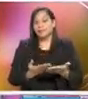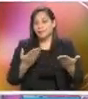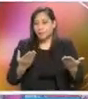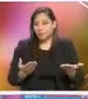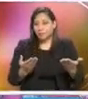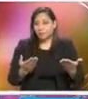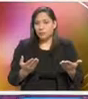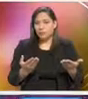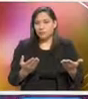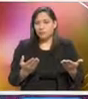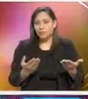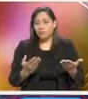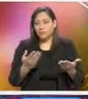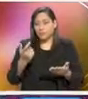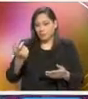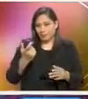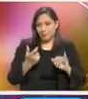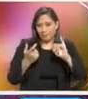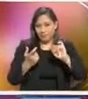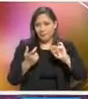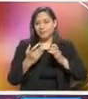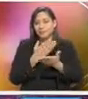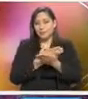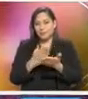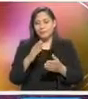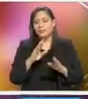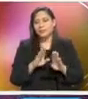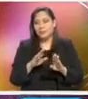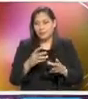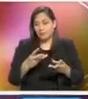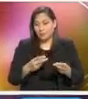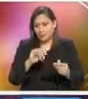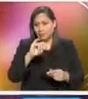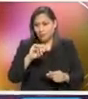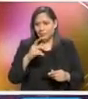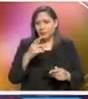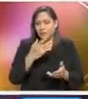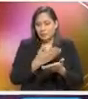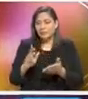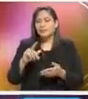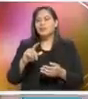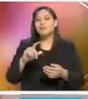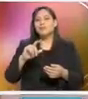pesos de ahorro, que es el 25%. La verdad no está mal. Nosotros recomendamos que el ahorro sea entre